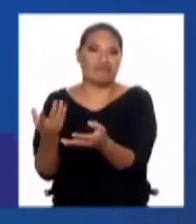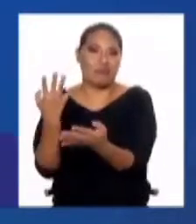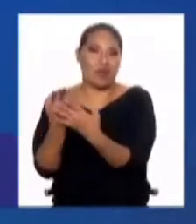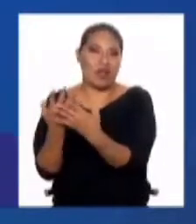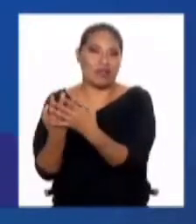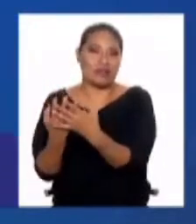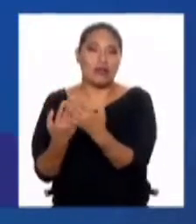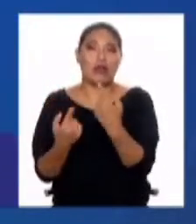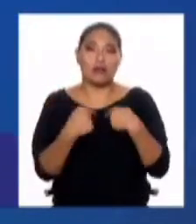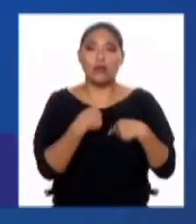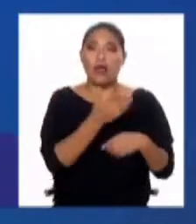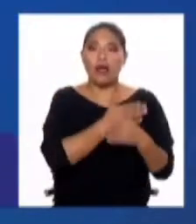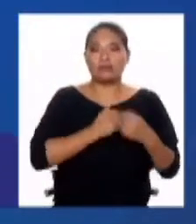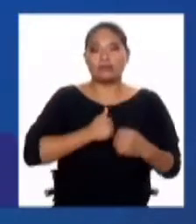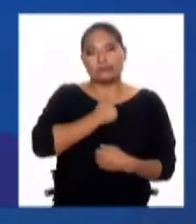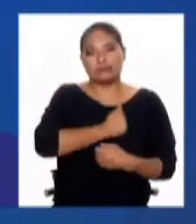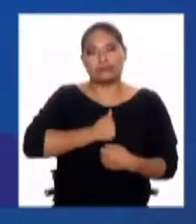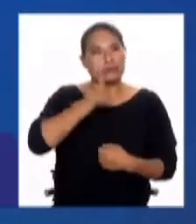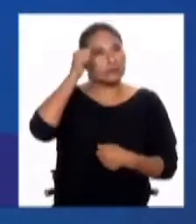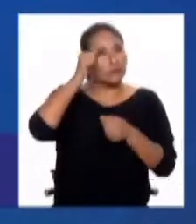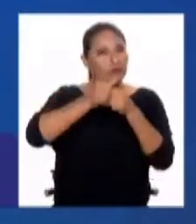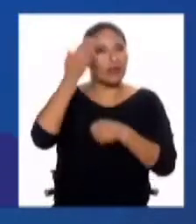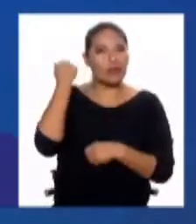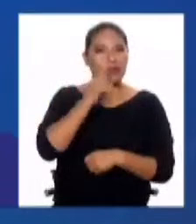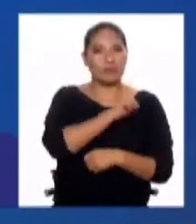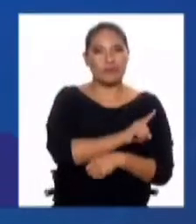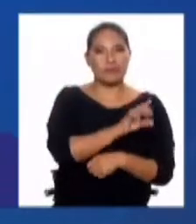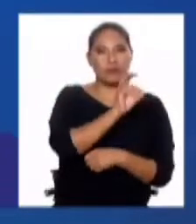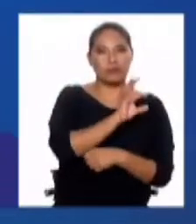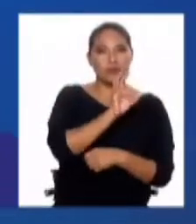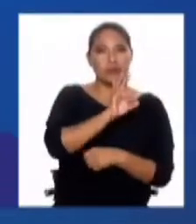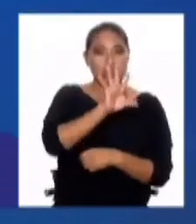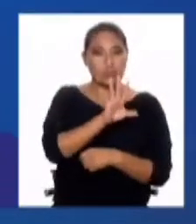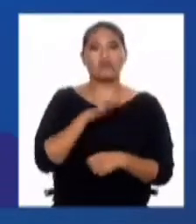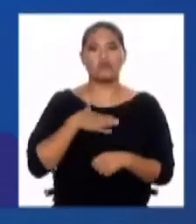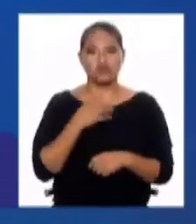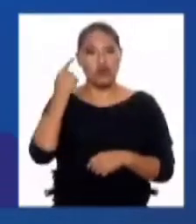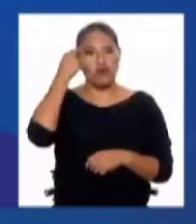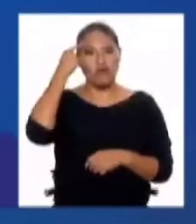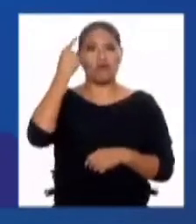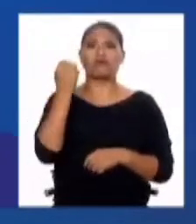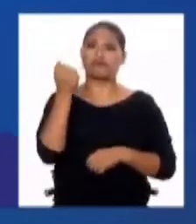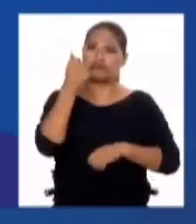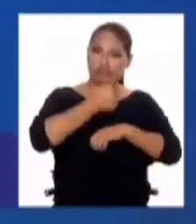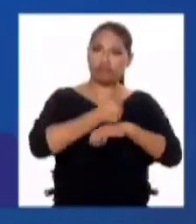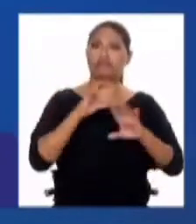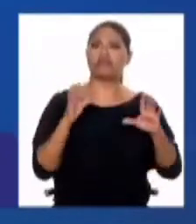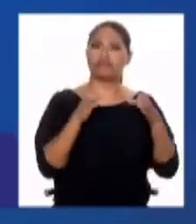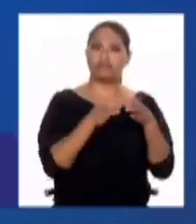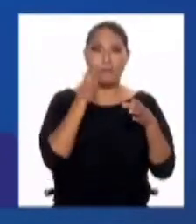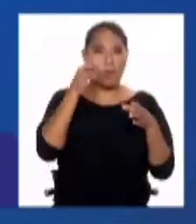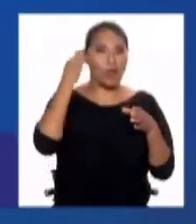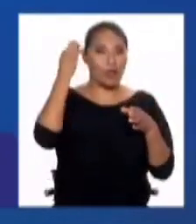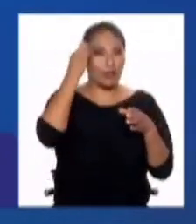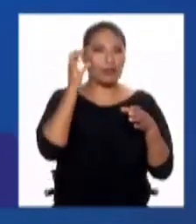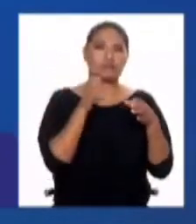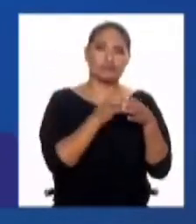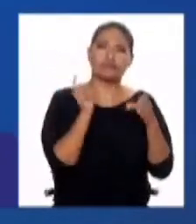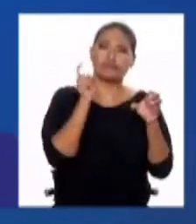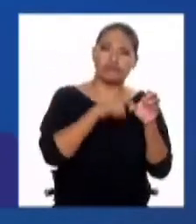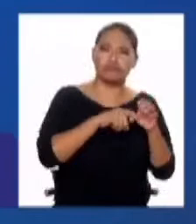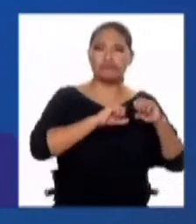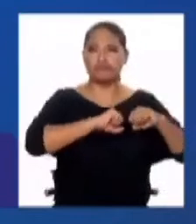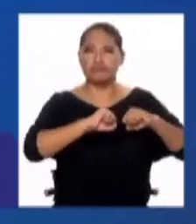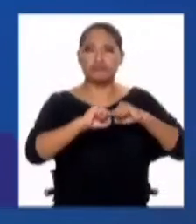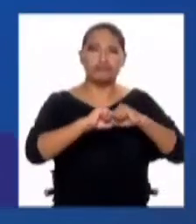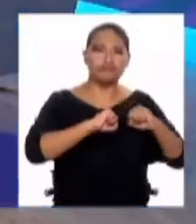Perú Posible. Allá por el 1995, donde muchos de los que están actualmente dando vueltas, hablando del gobierno de